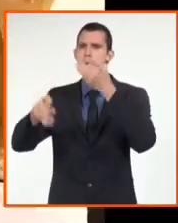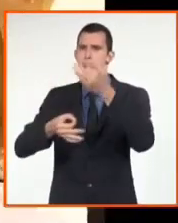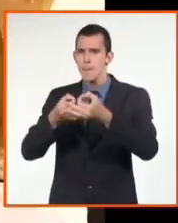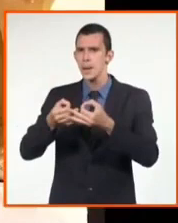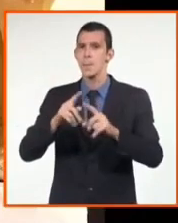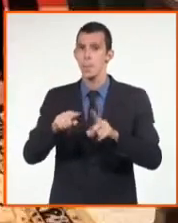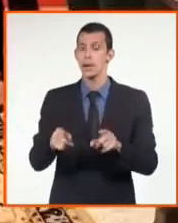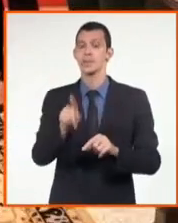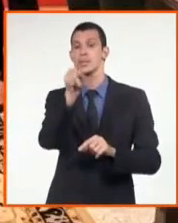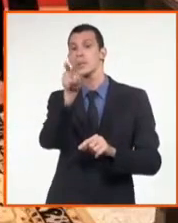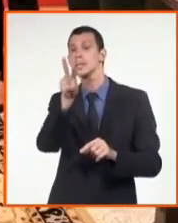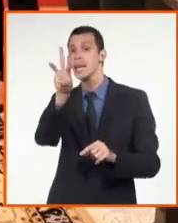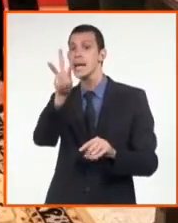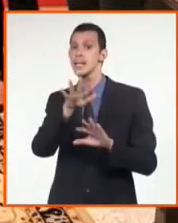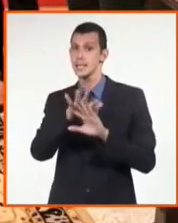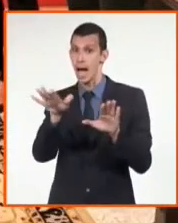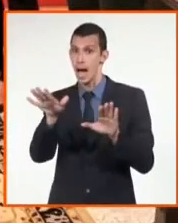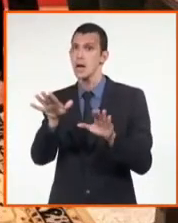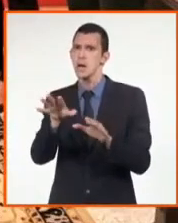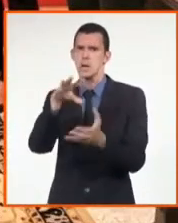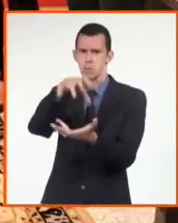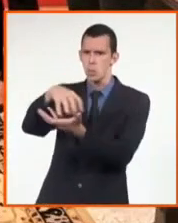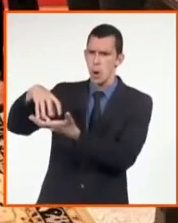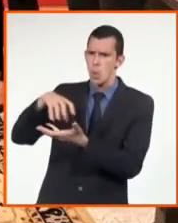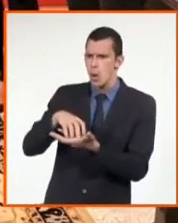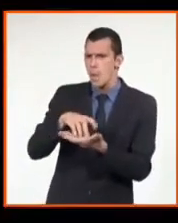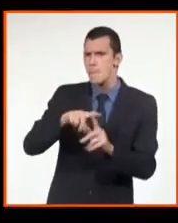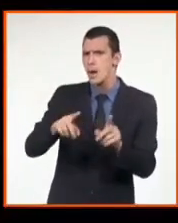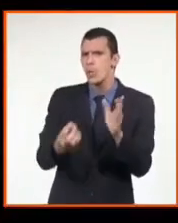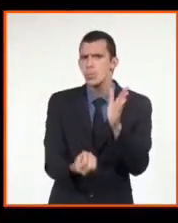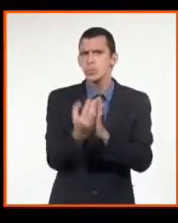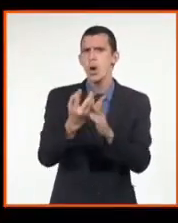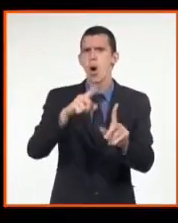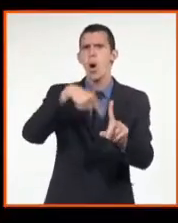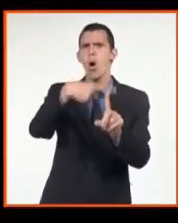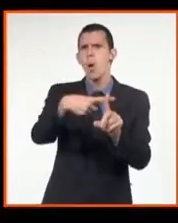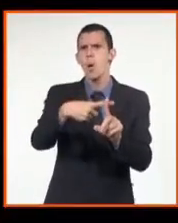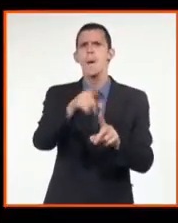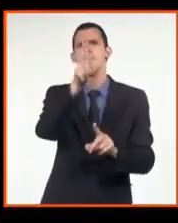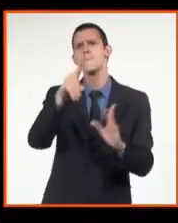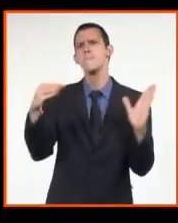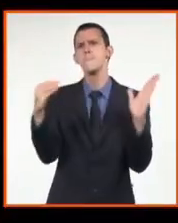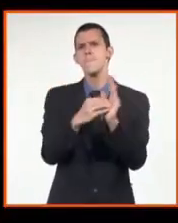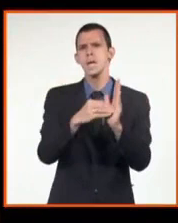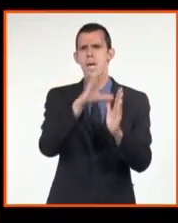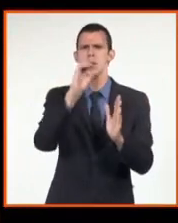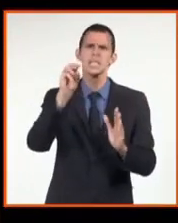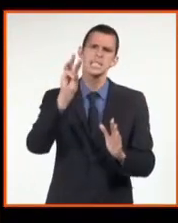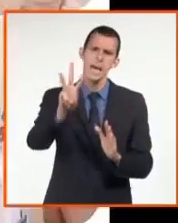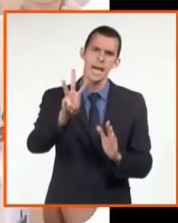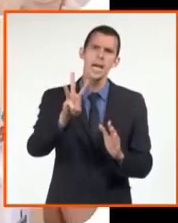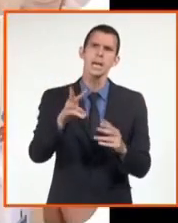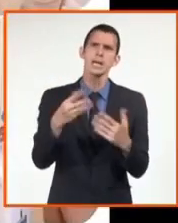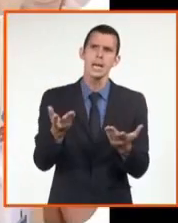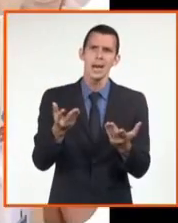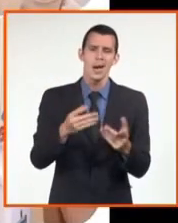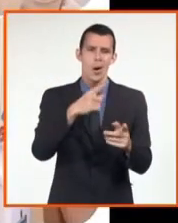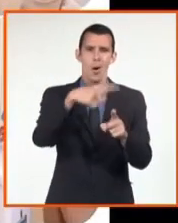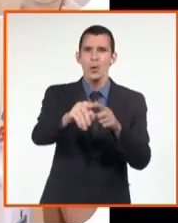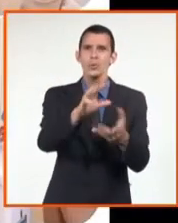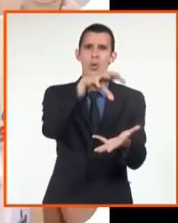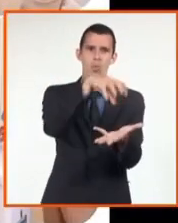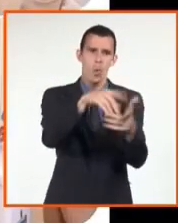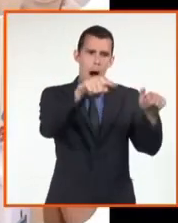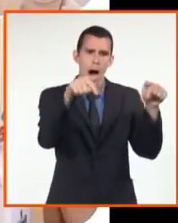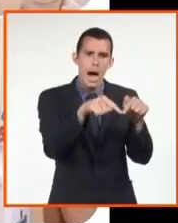electorales alrededor de todo el mundo de forma tal de que se facilitara el voto de cubanos con que de acuerdo a la electoral